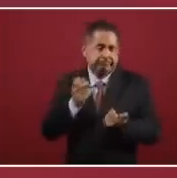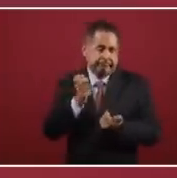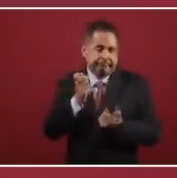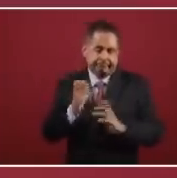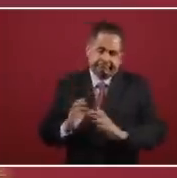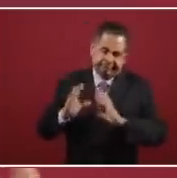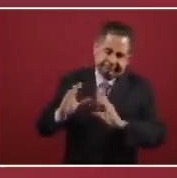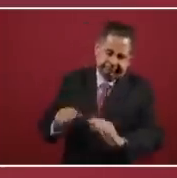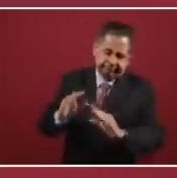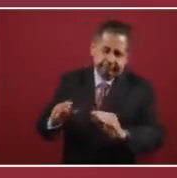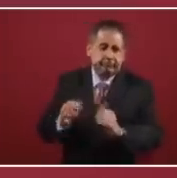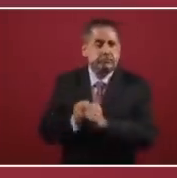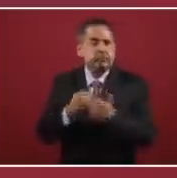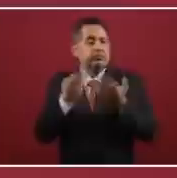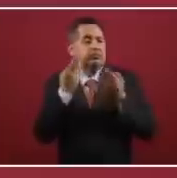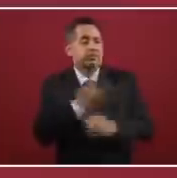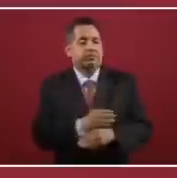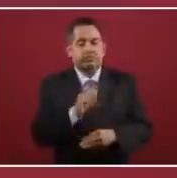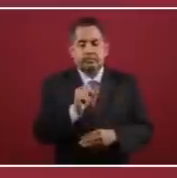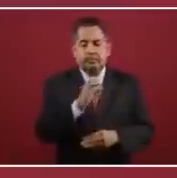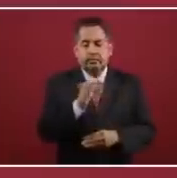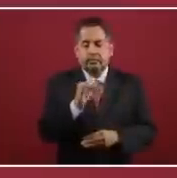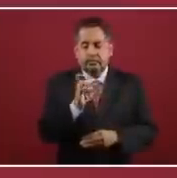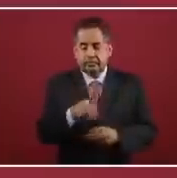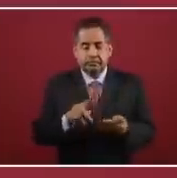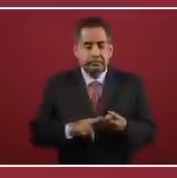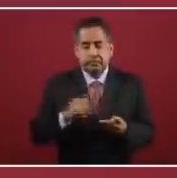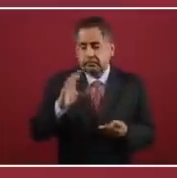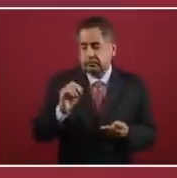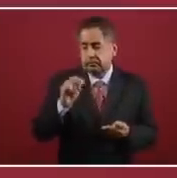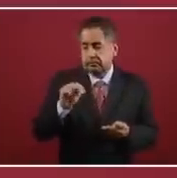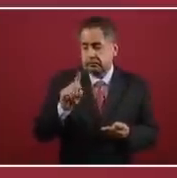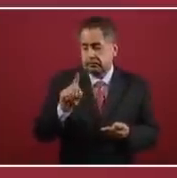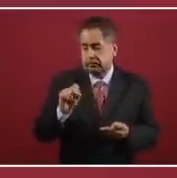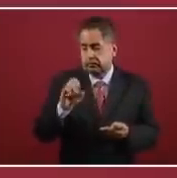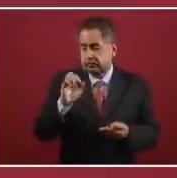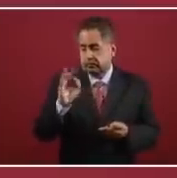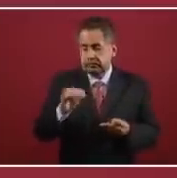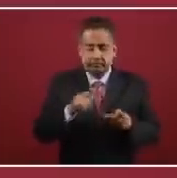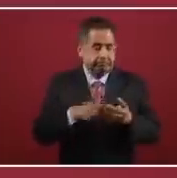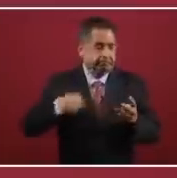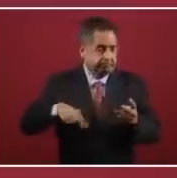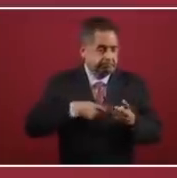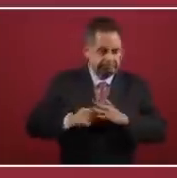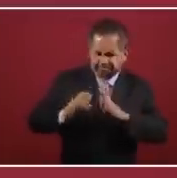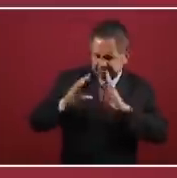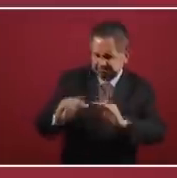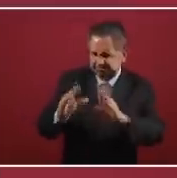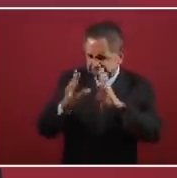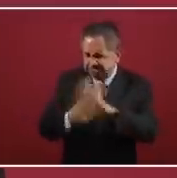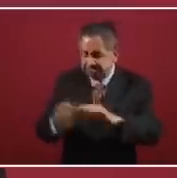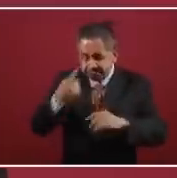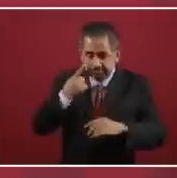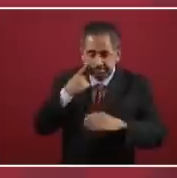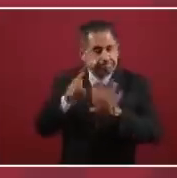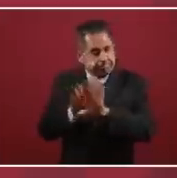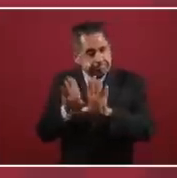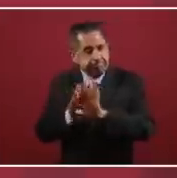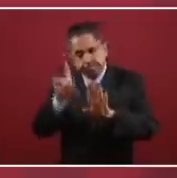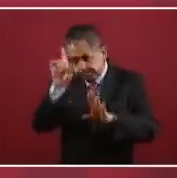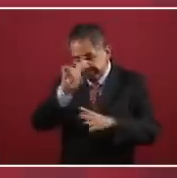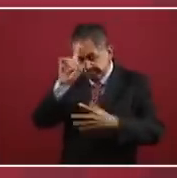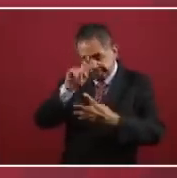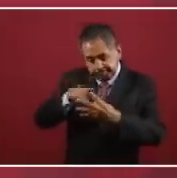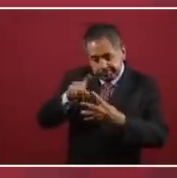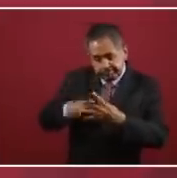del Banco del Bienestar como de Condusef y de nosotros, y precisamente lo que quiere ese capacitación de crédito